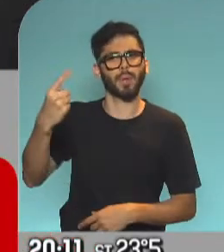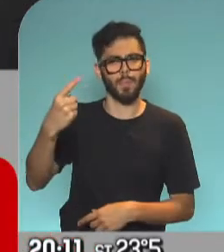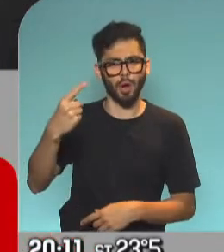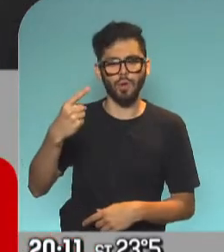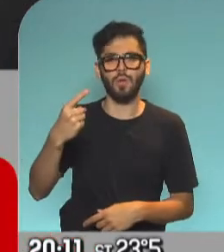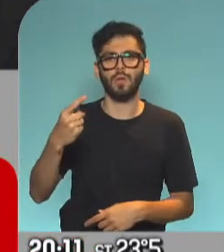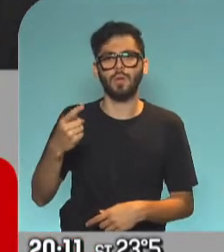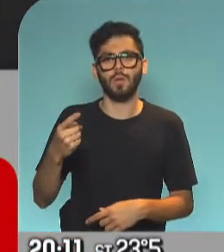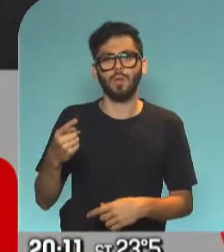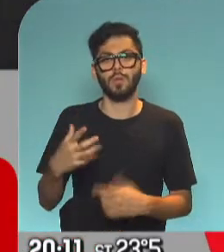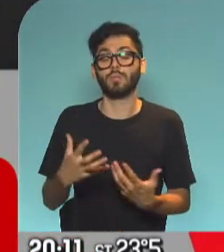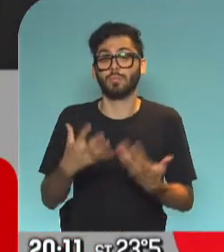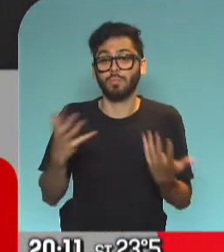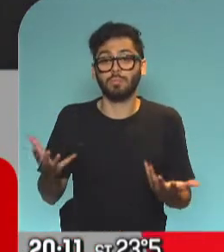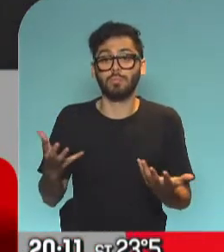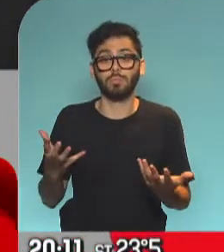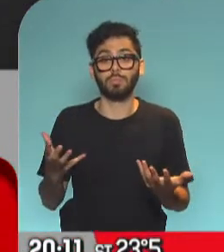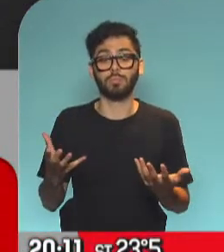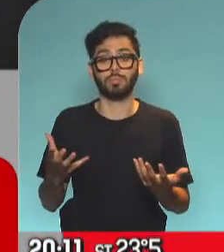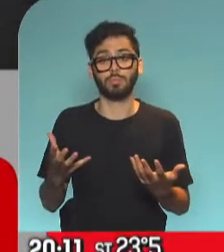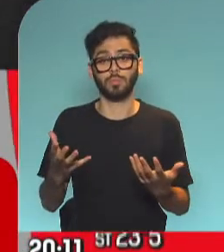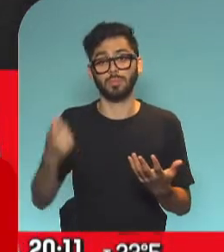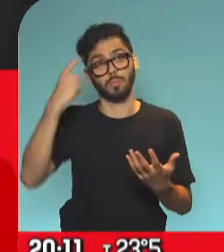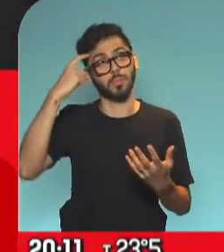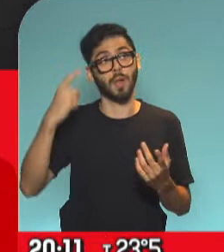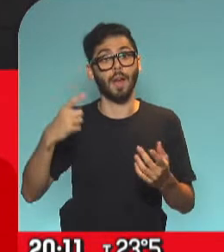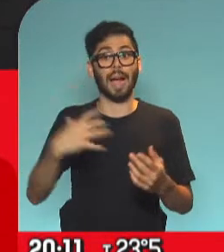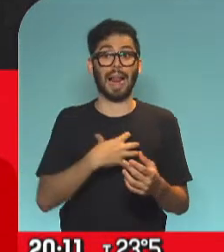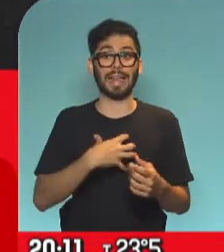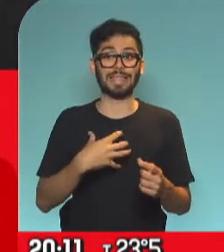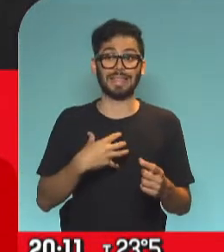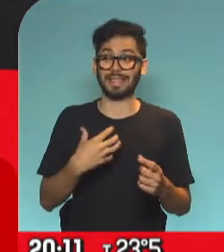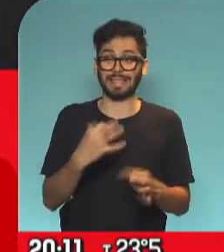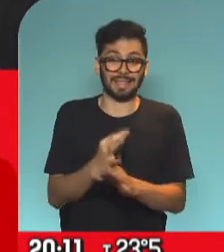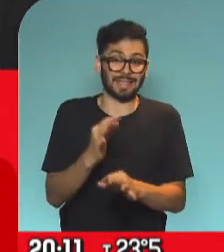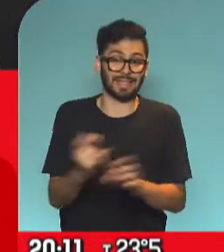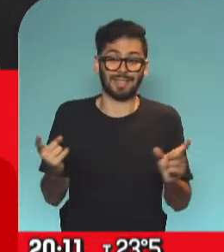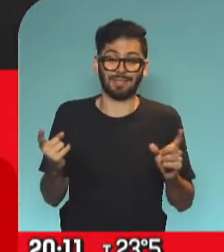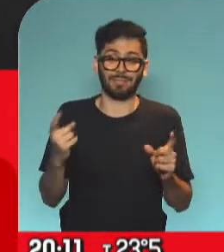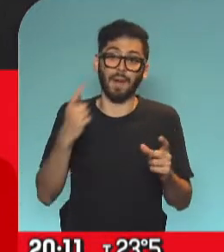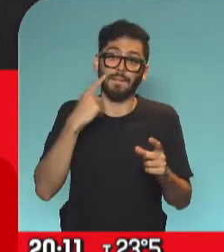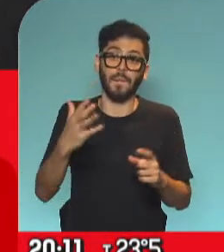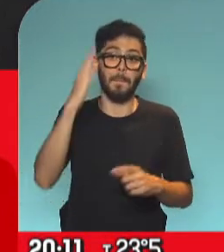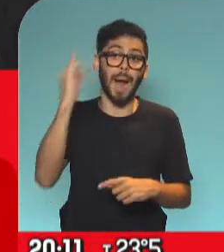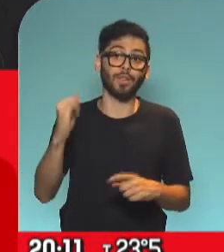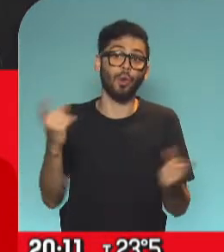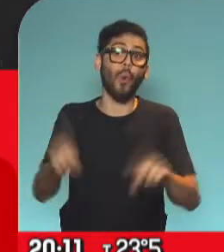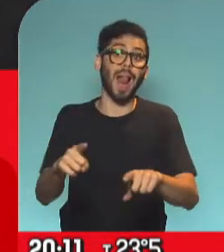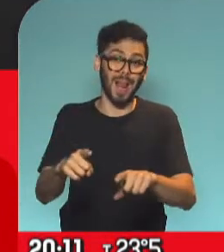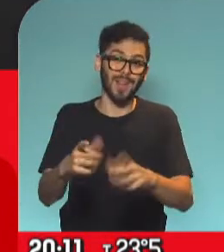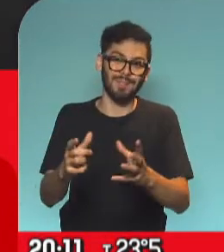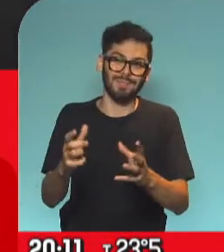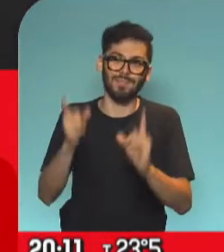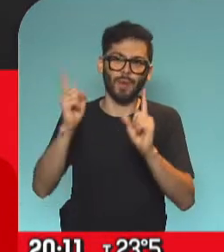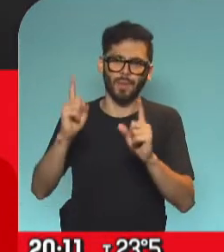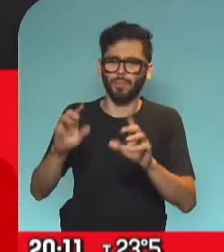tal pensando en el reinicio de las clases en el mes de marzo. Ese objetivo son más o